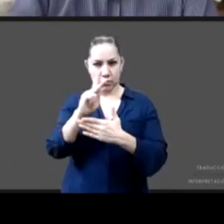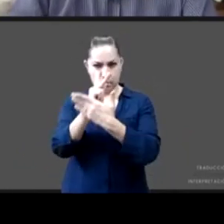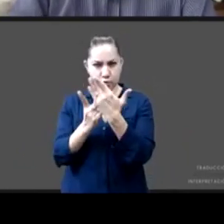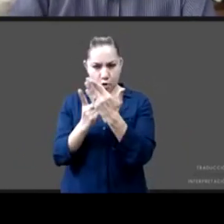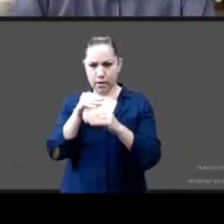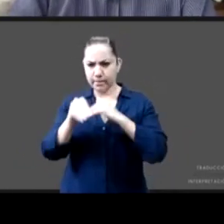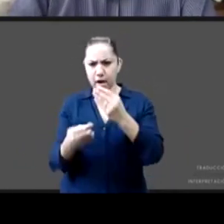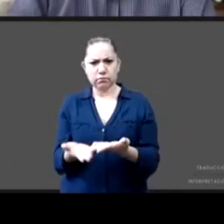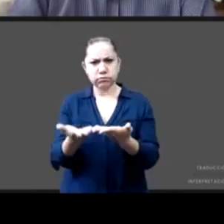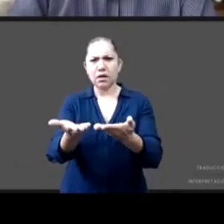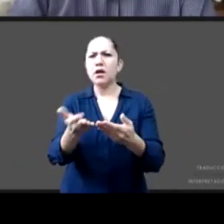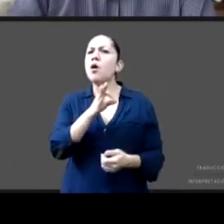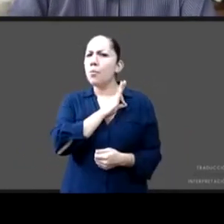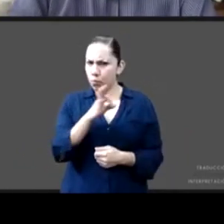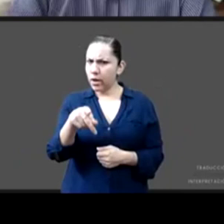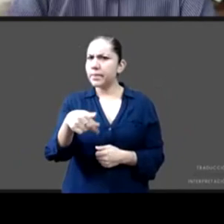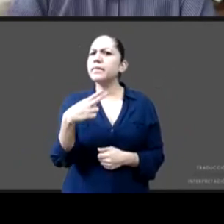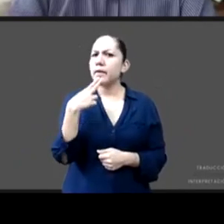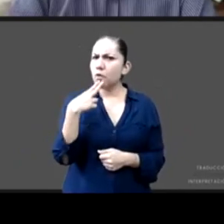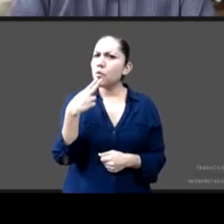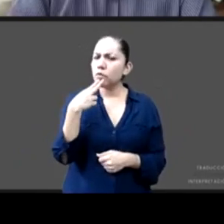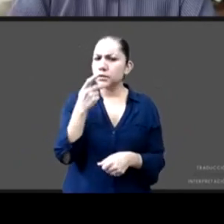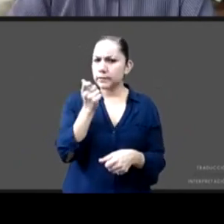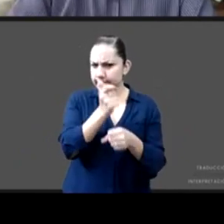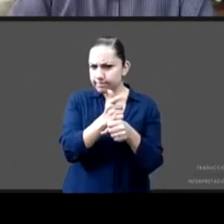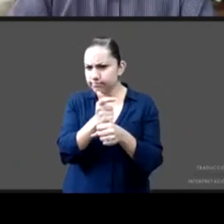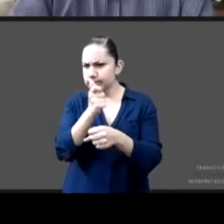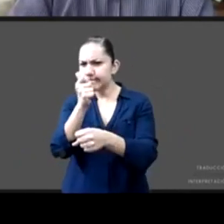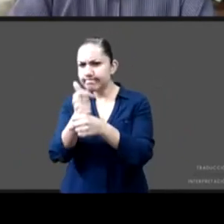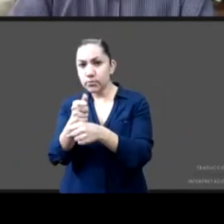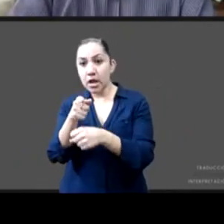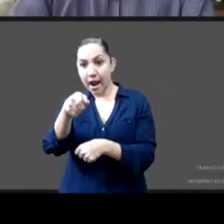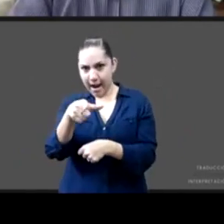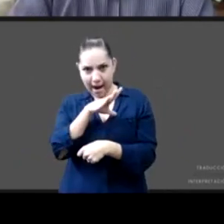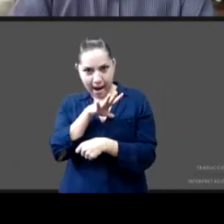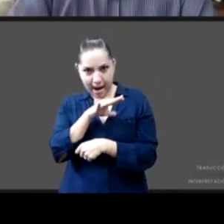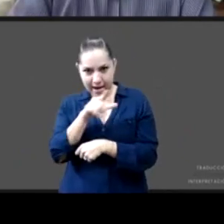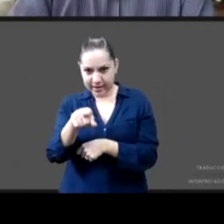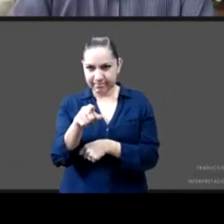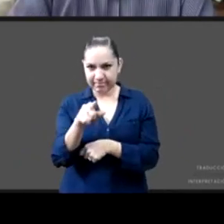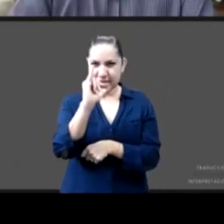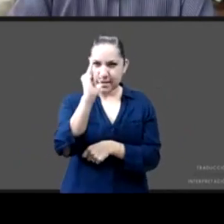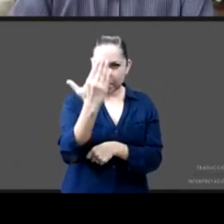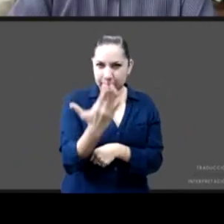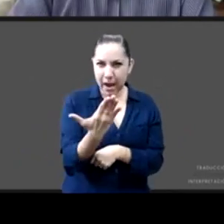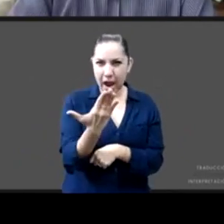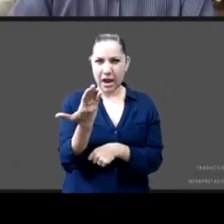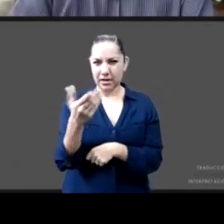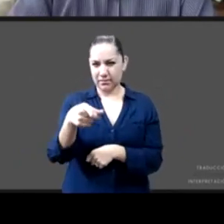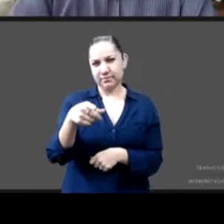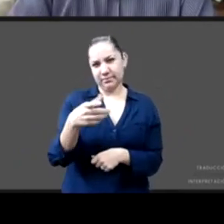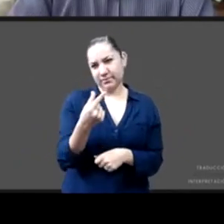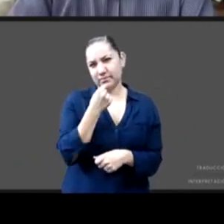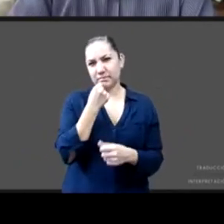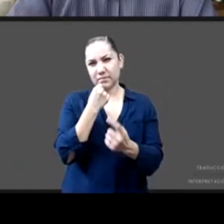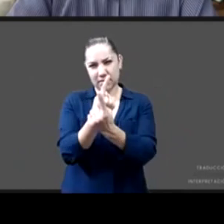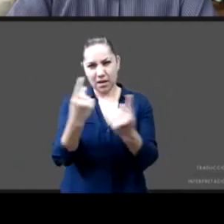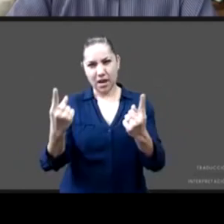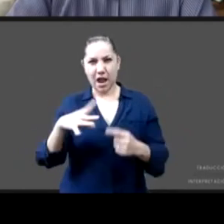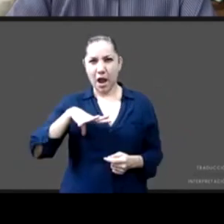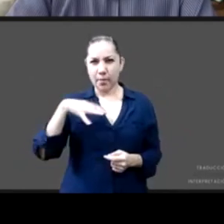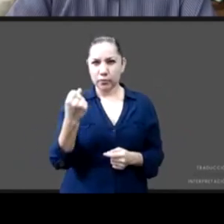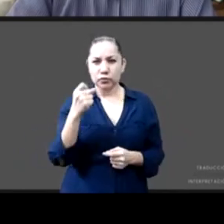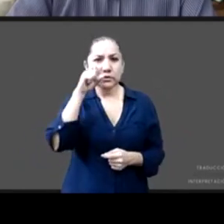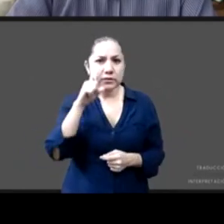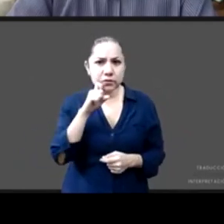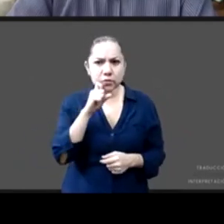detectar a través del hash todas aquellas imágenes que contienen imágenes de abuso sexual infantil. Entonces, ¿qué hace?